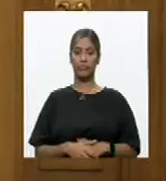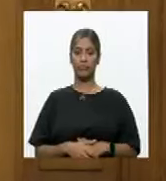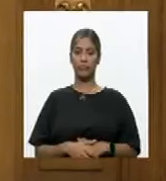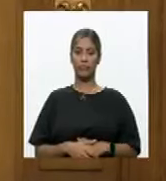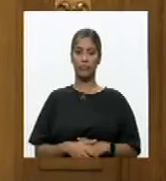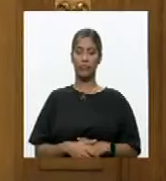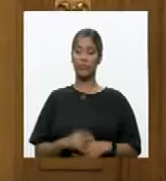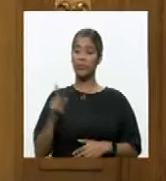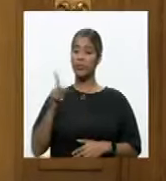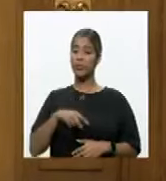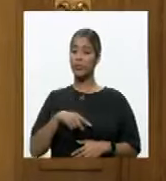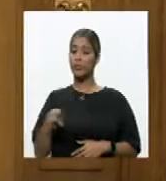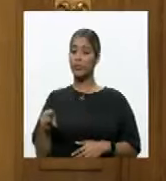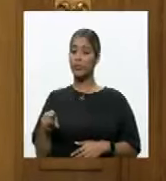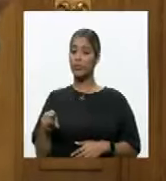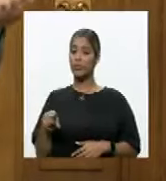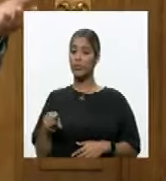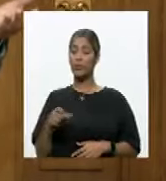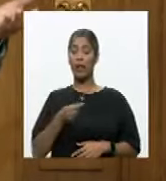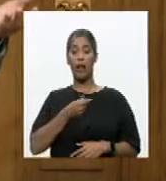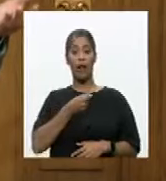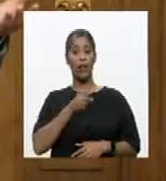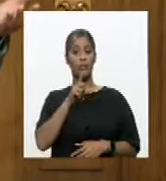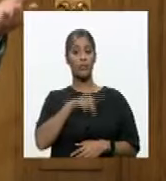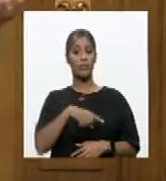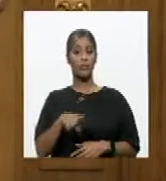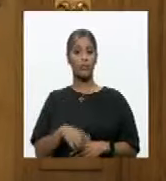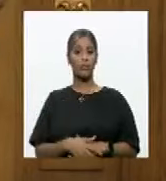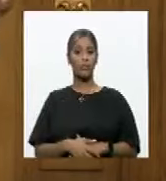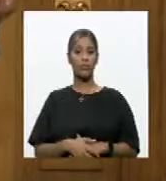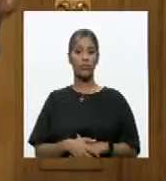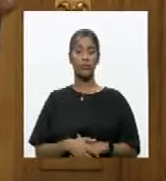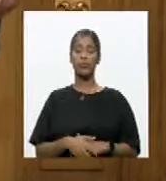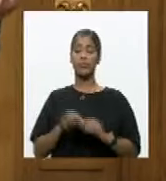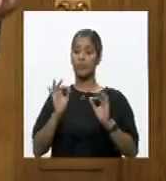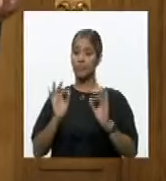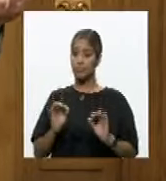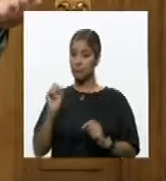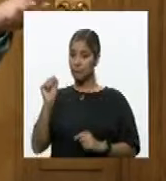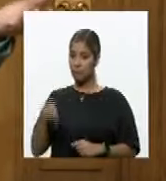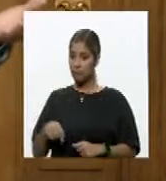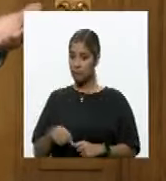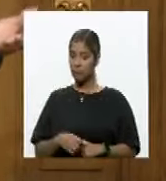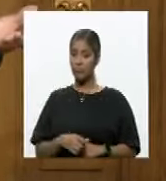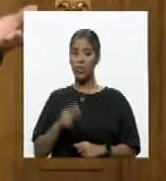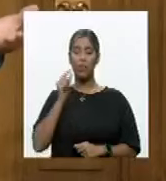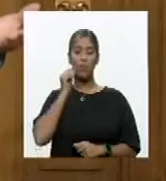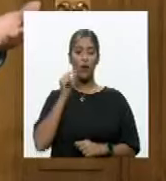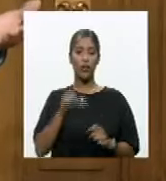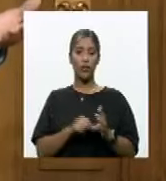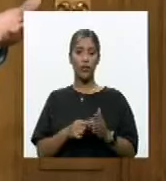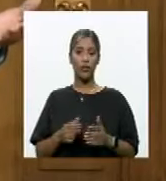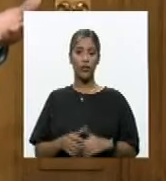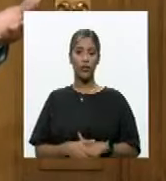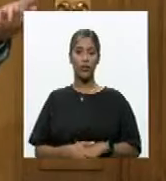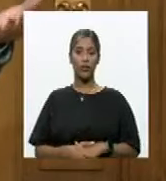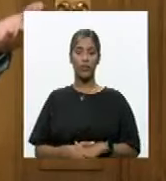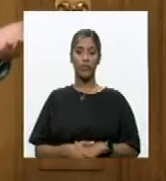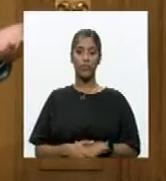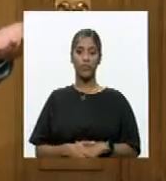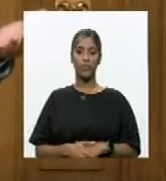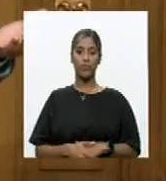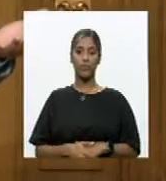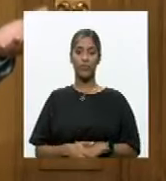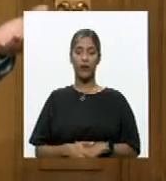¿Estamos o no estamos? ¿Pero cantamos o no cantamos? ¿Seguro? ¿Y dónde están las mujeres? ¿Y